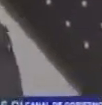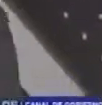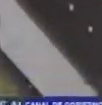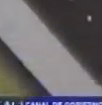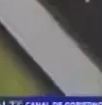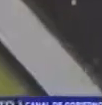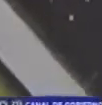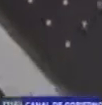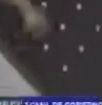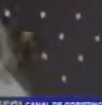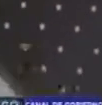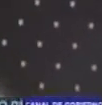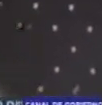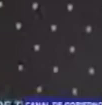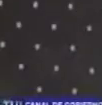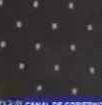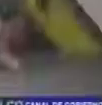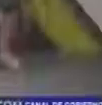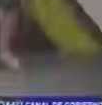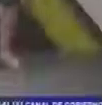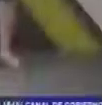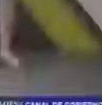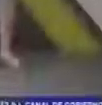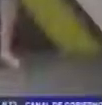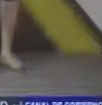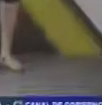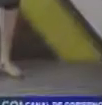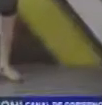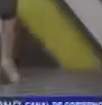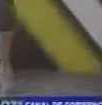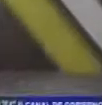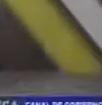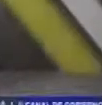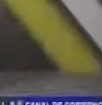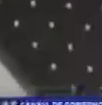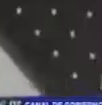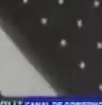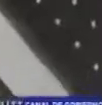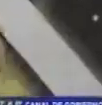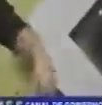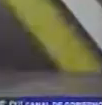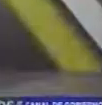stop staring at those ocean eyes.